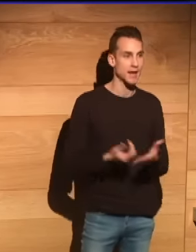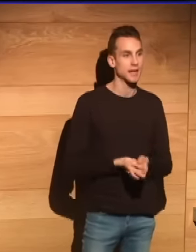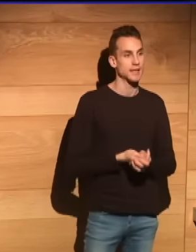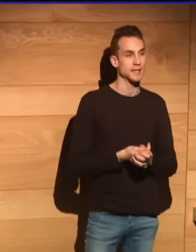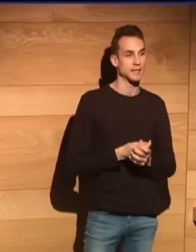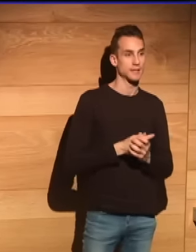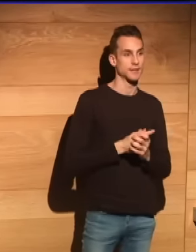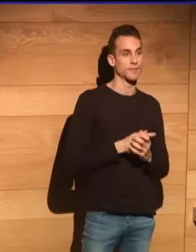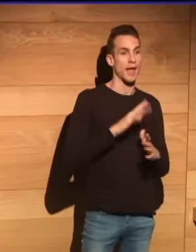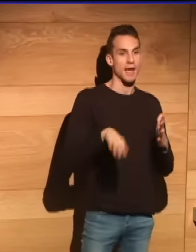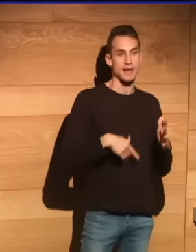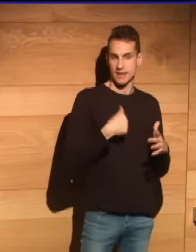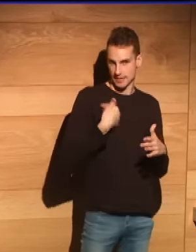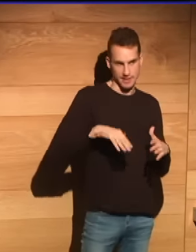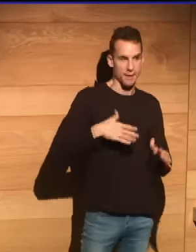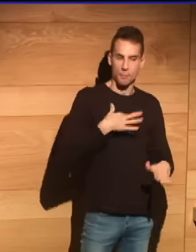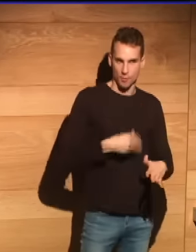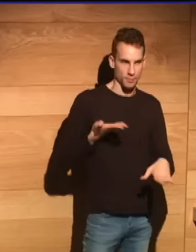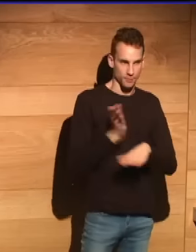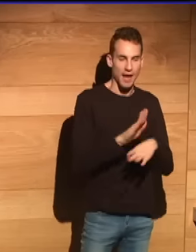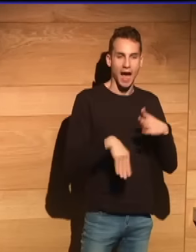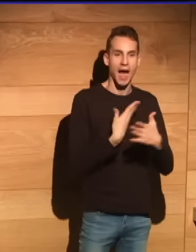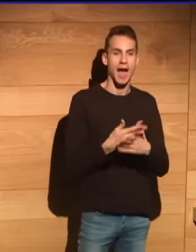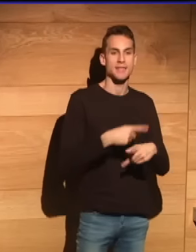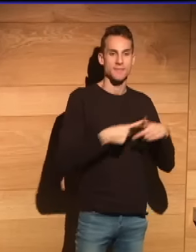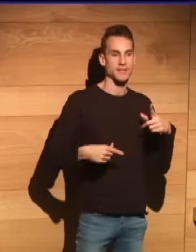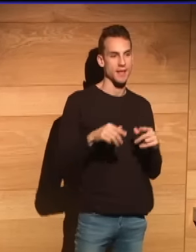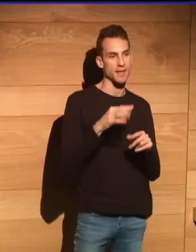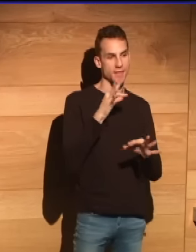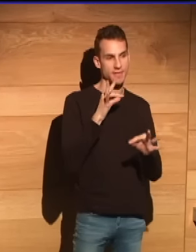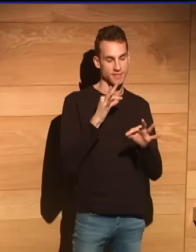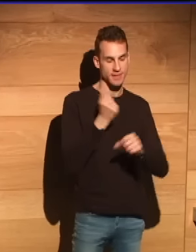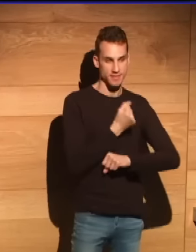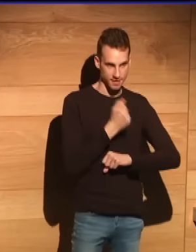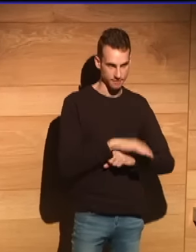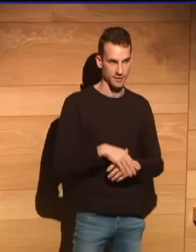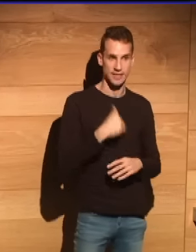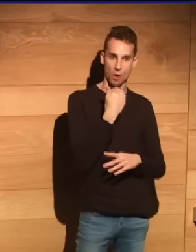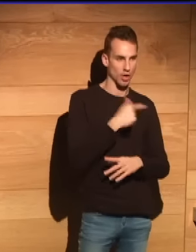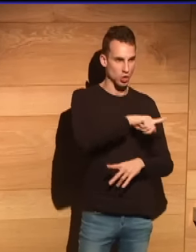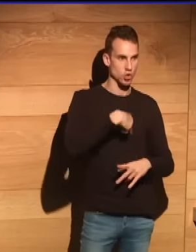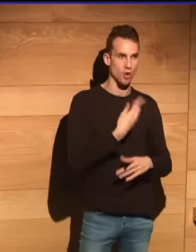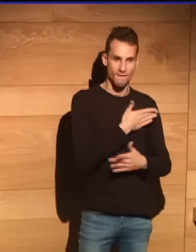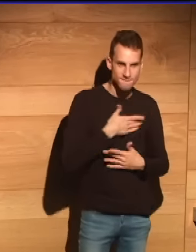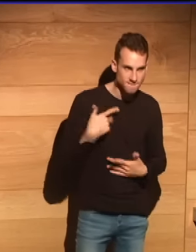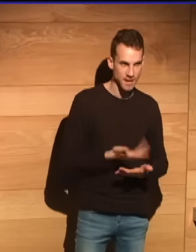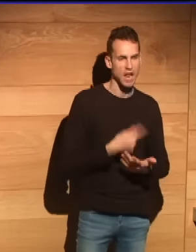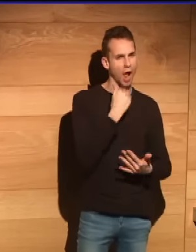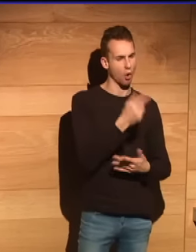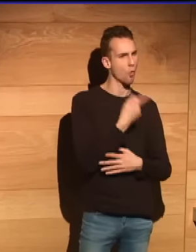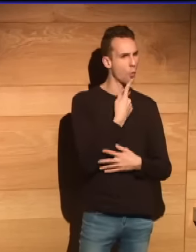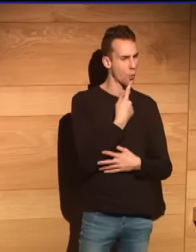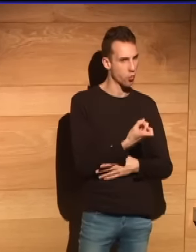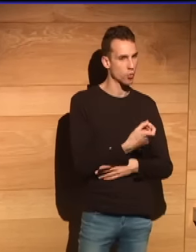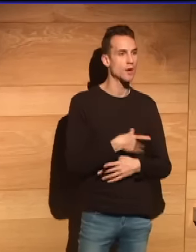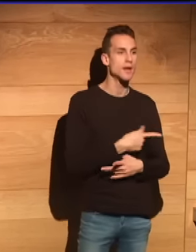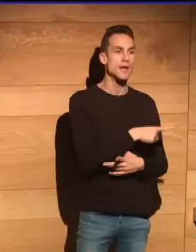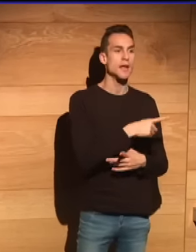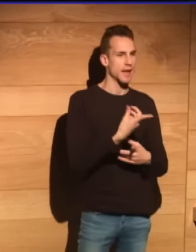de diciembre, ¿no? Y era algo que nos habíamos propuesto, que ha sido complejo, que ha requerido varios meses de más de